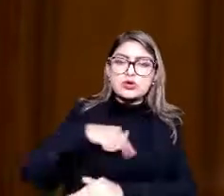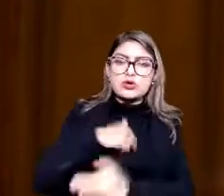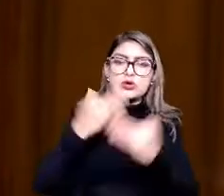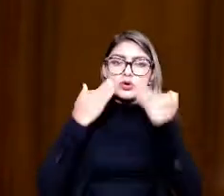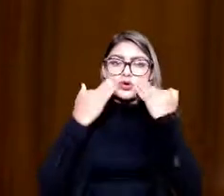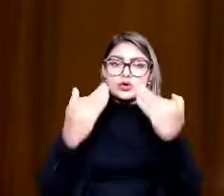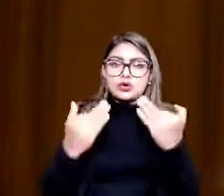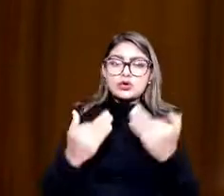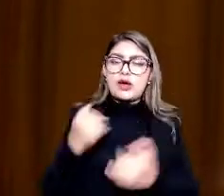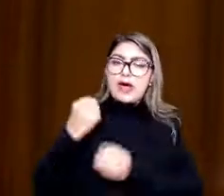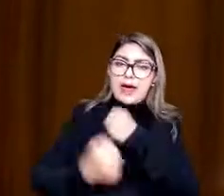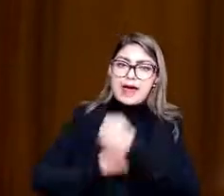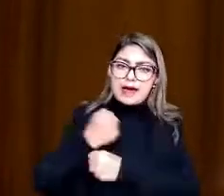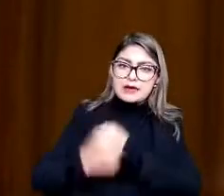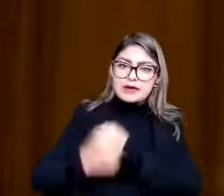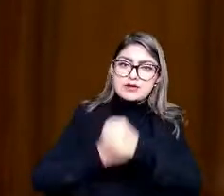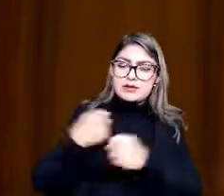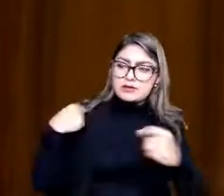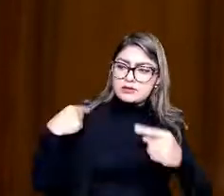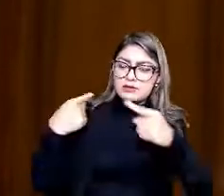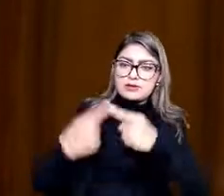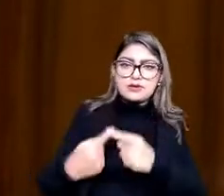años, de forma muy marcada.